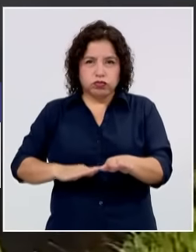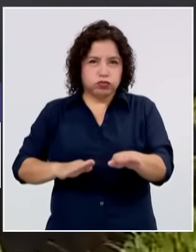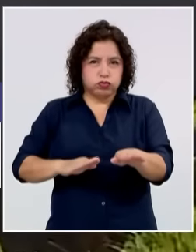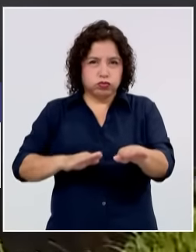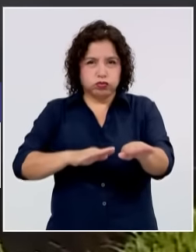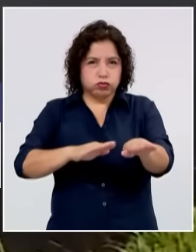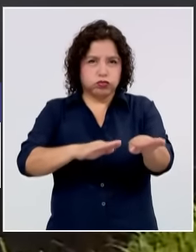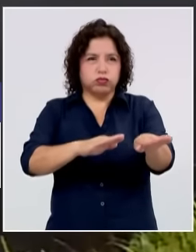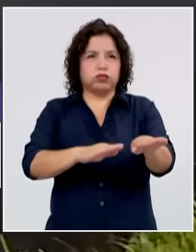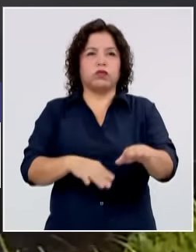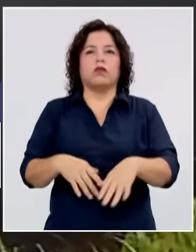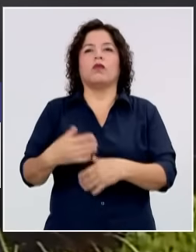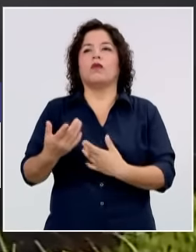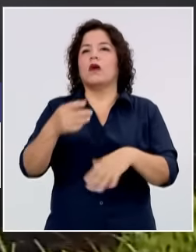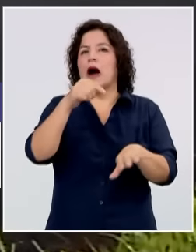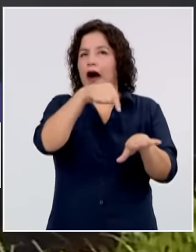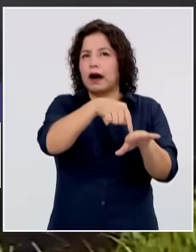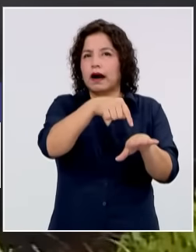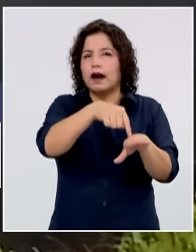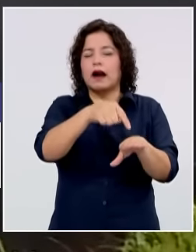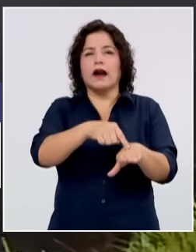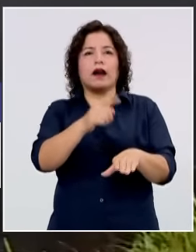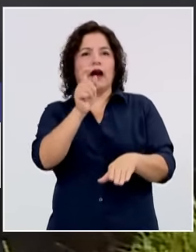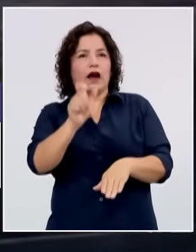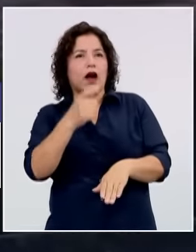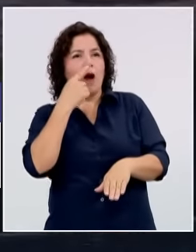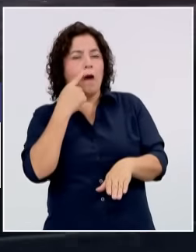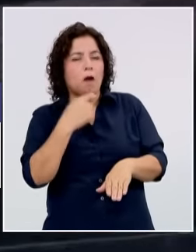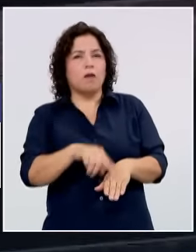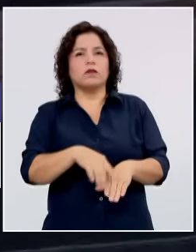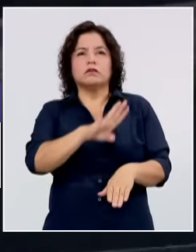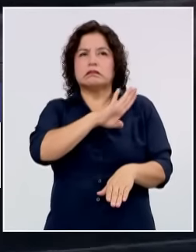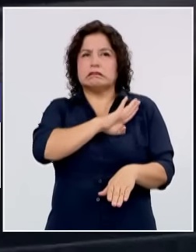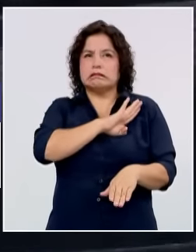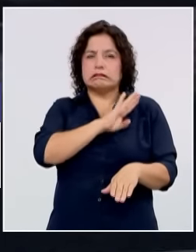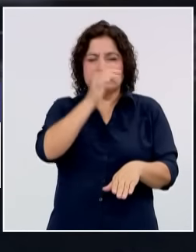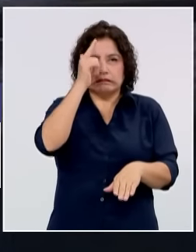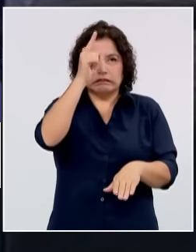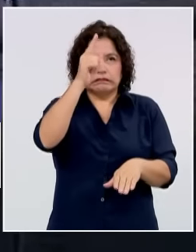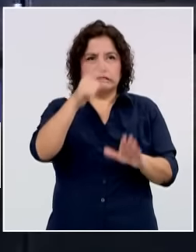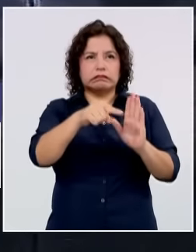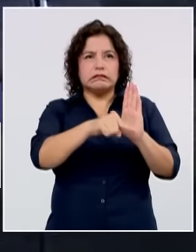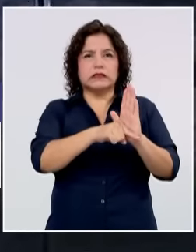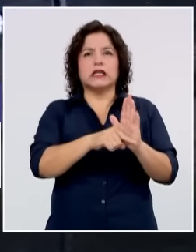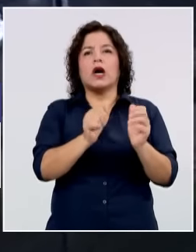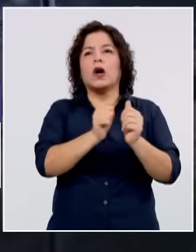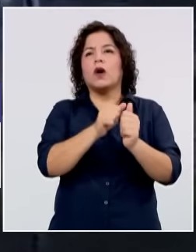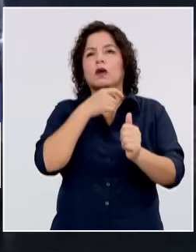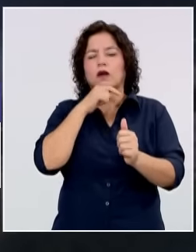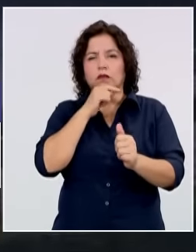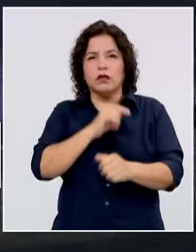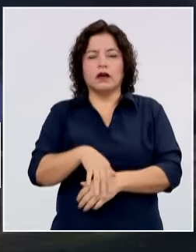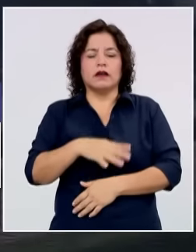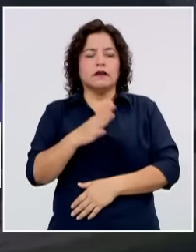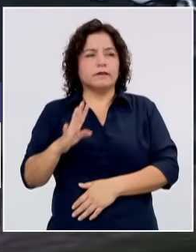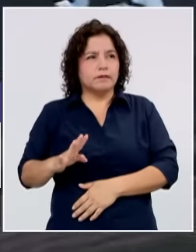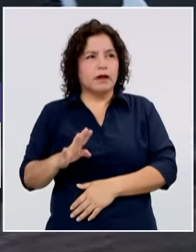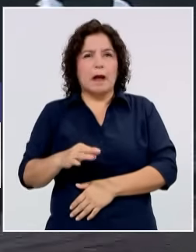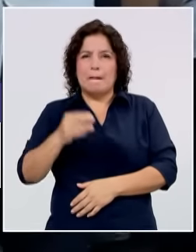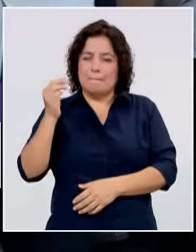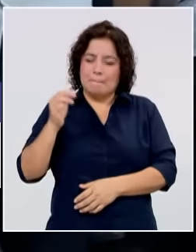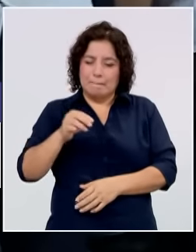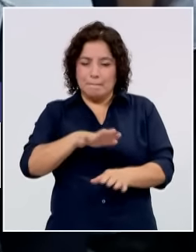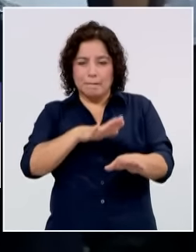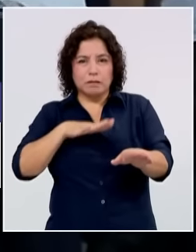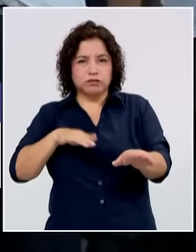desplazaba con una acompañante son más de 20 incluso 25 más o menos disparos que se dan y de estos disparos